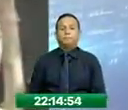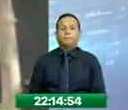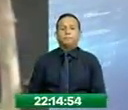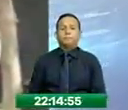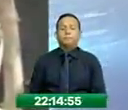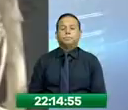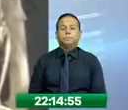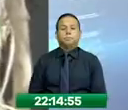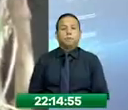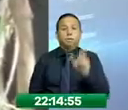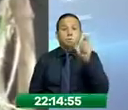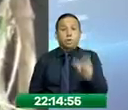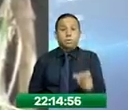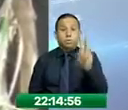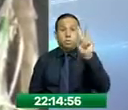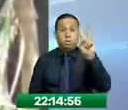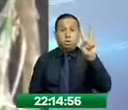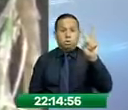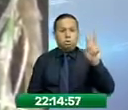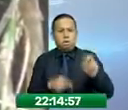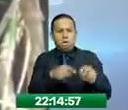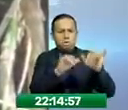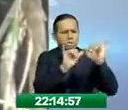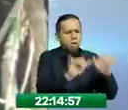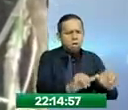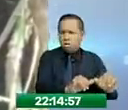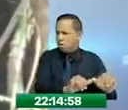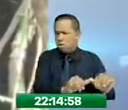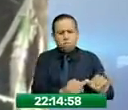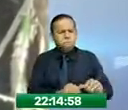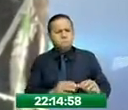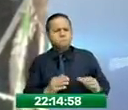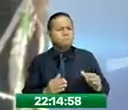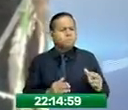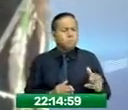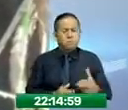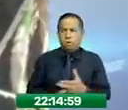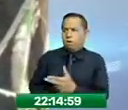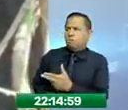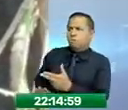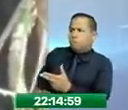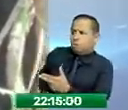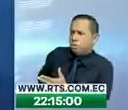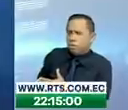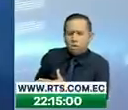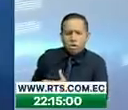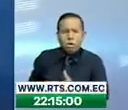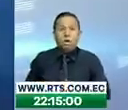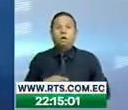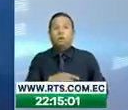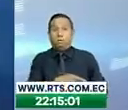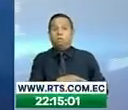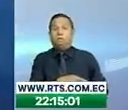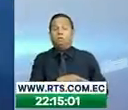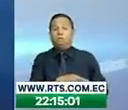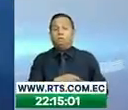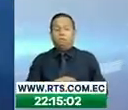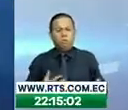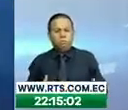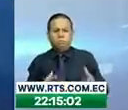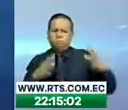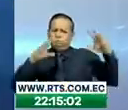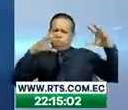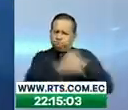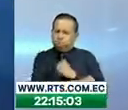dos personas se encontraban en el sitio mostraron armas de fuego ante la presencia de los uniformados pero fueron